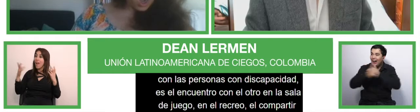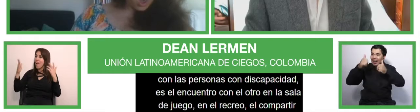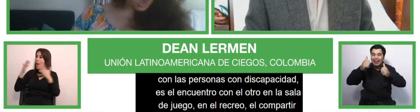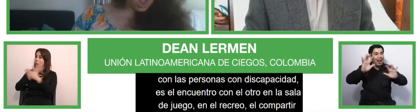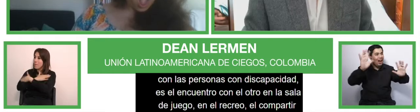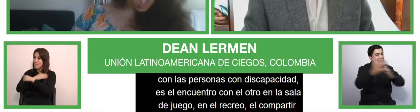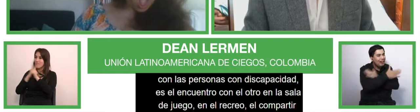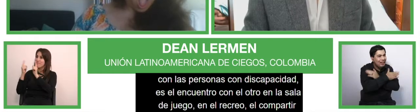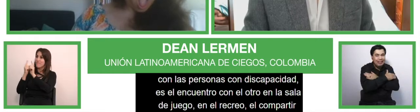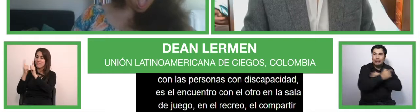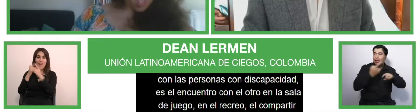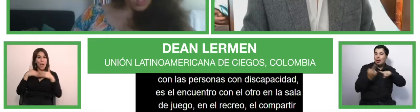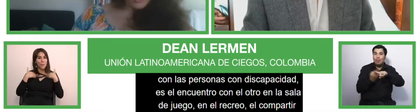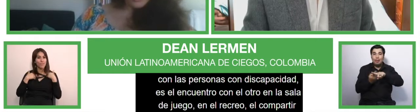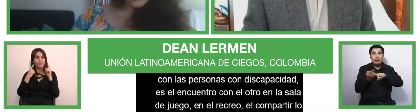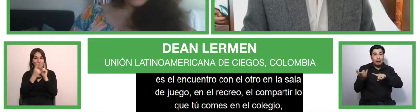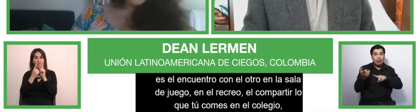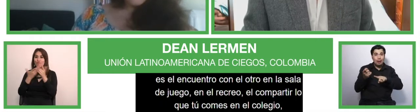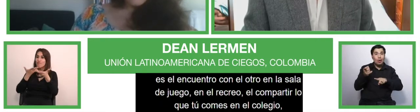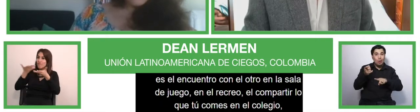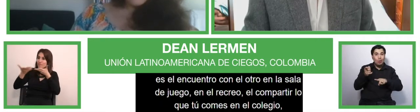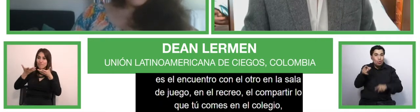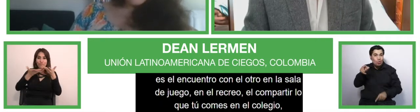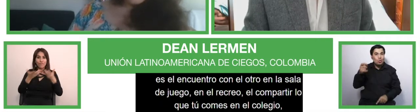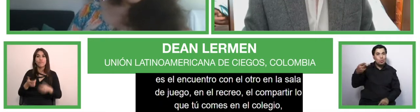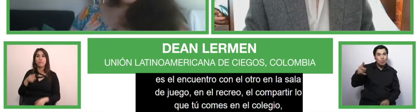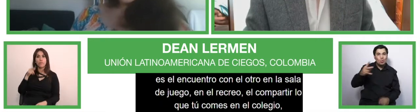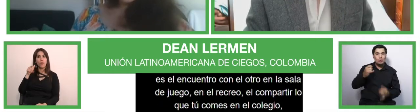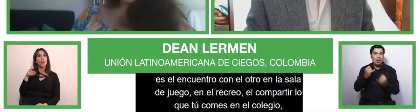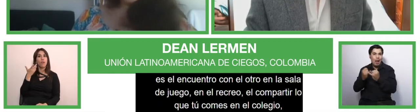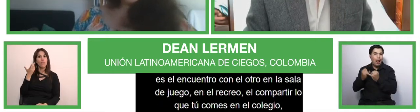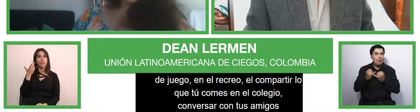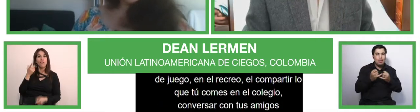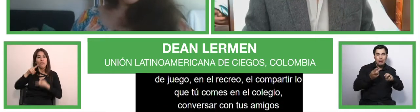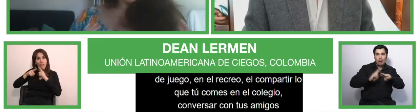con tus amigos, hacer trabajos de grupo.